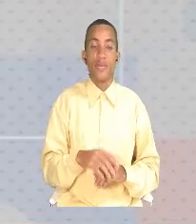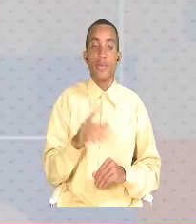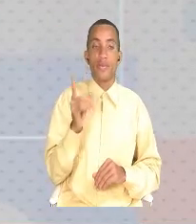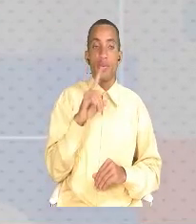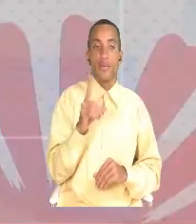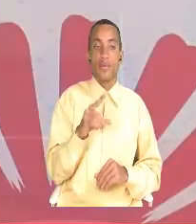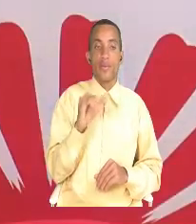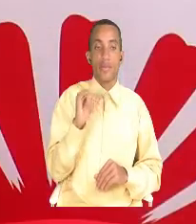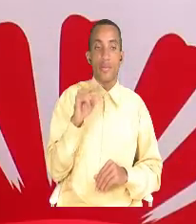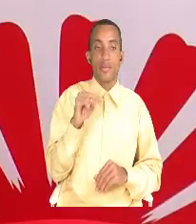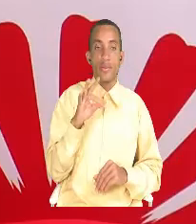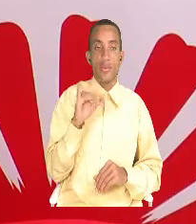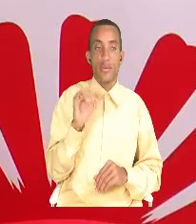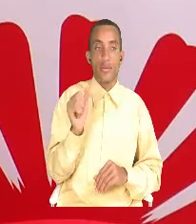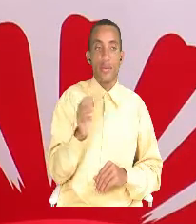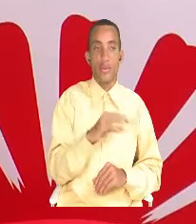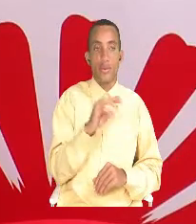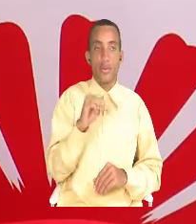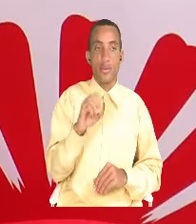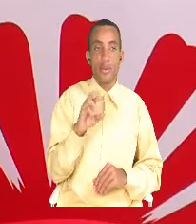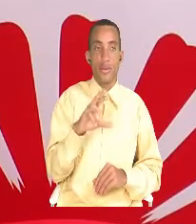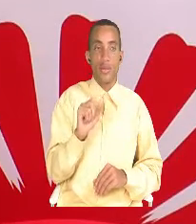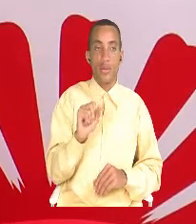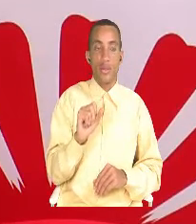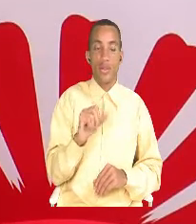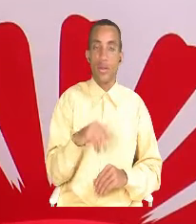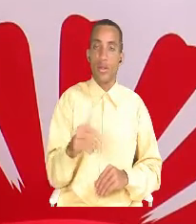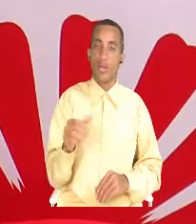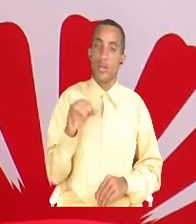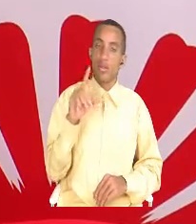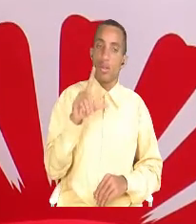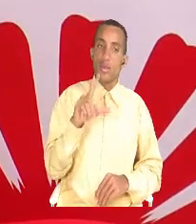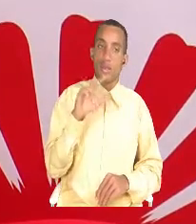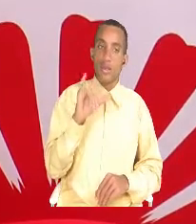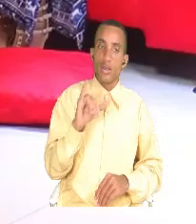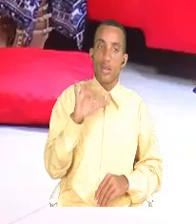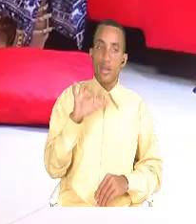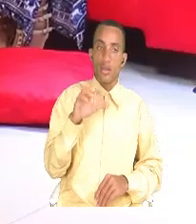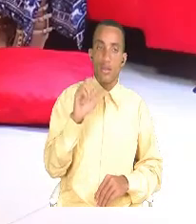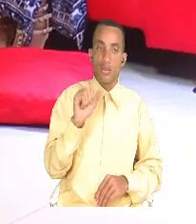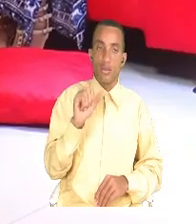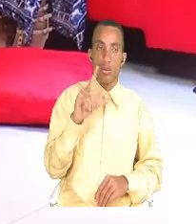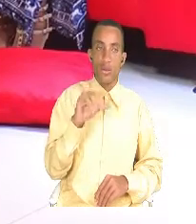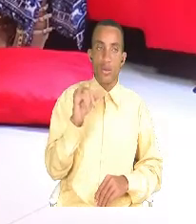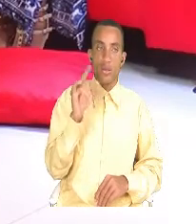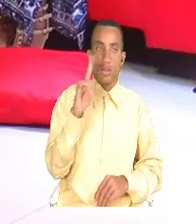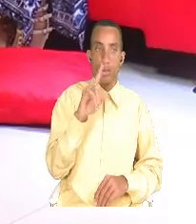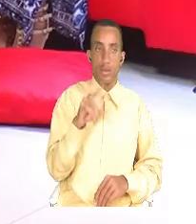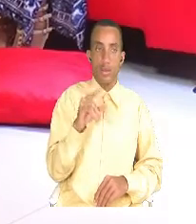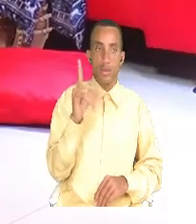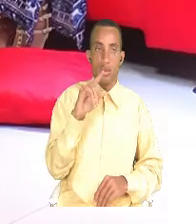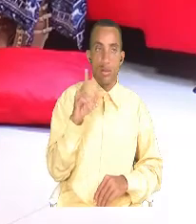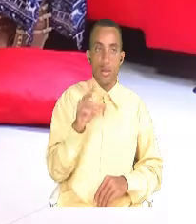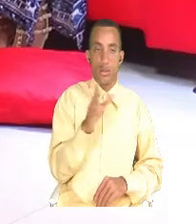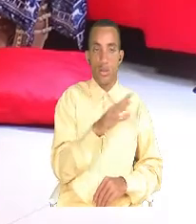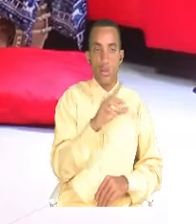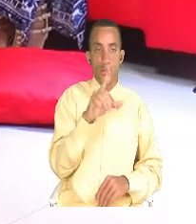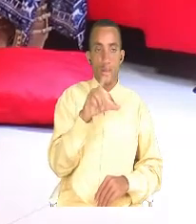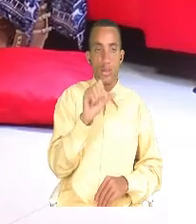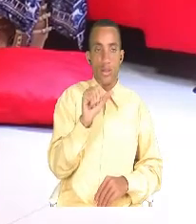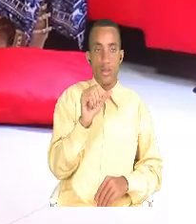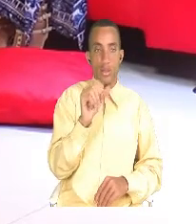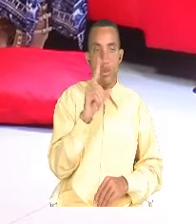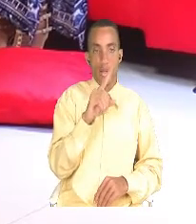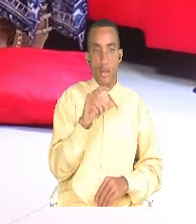y ella le preguntan, ¿qué es una lipólisis láser no invasiva? Bueno, la lipólisis láser no invasiva son